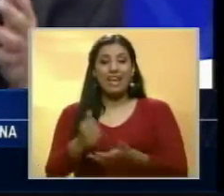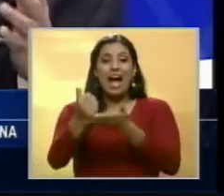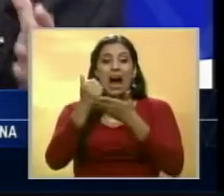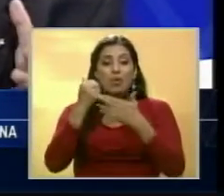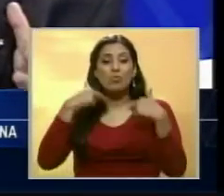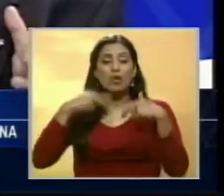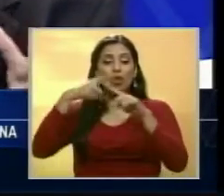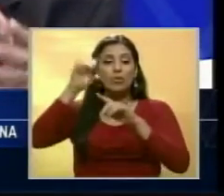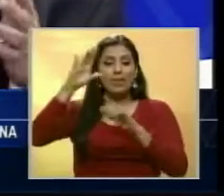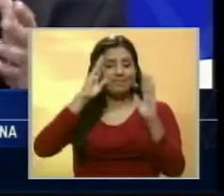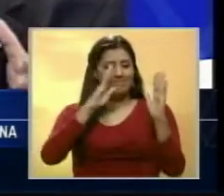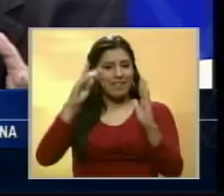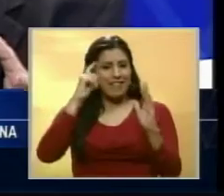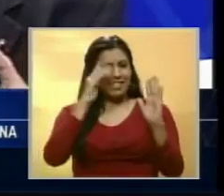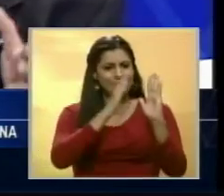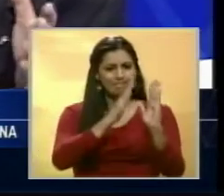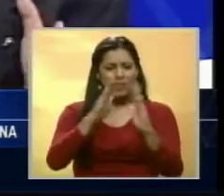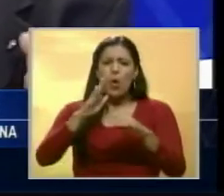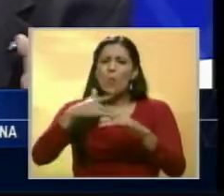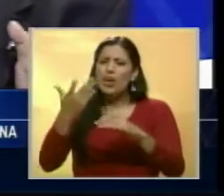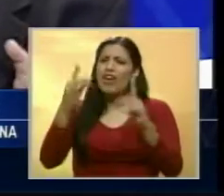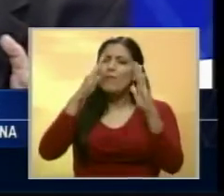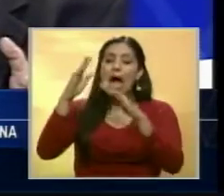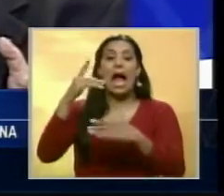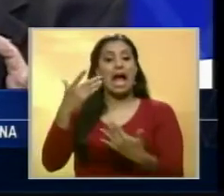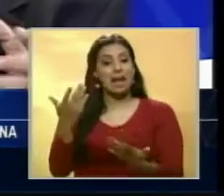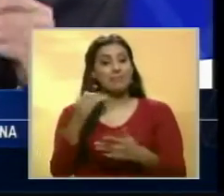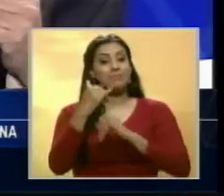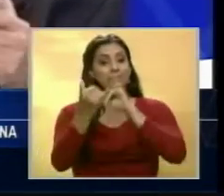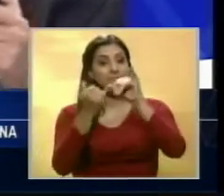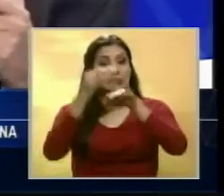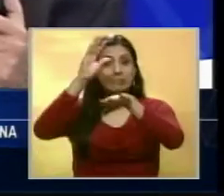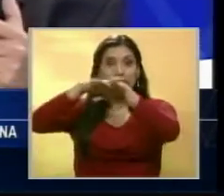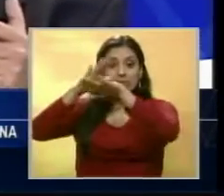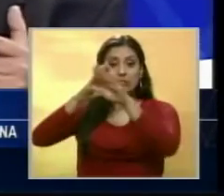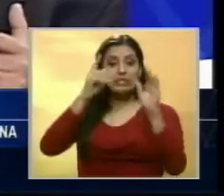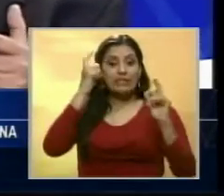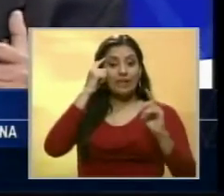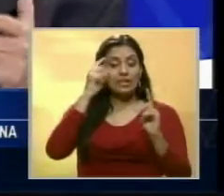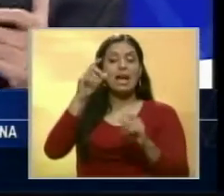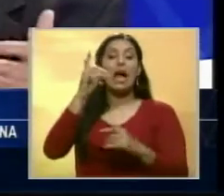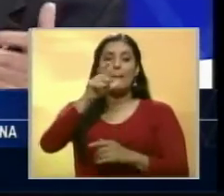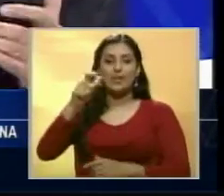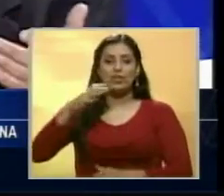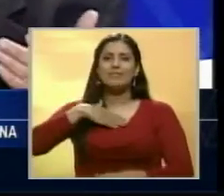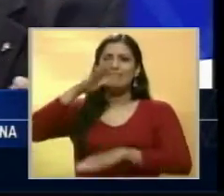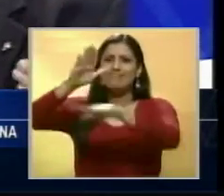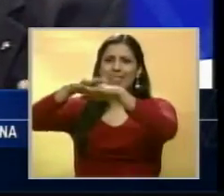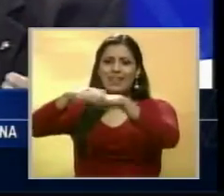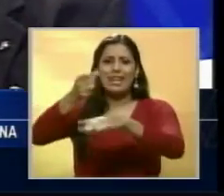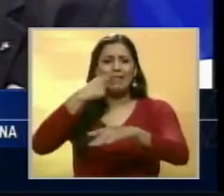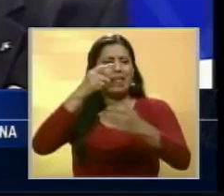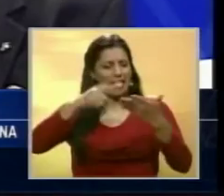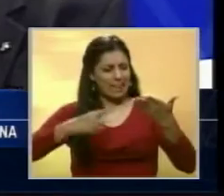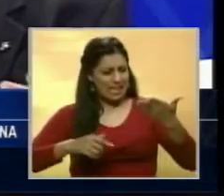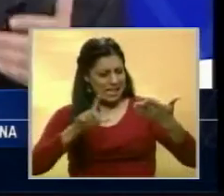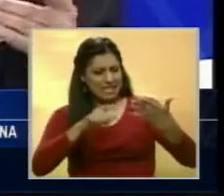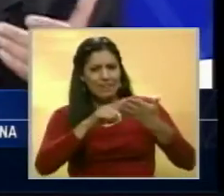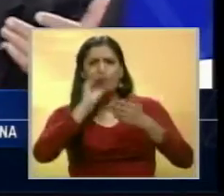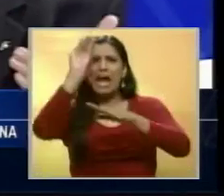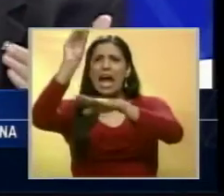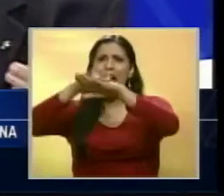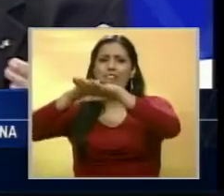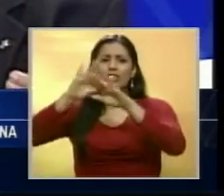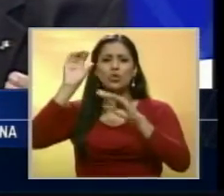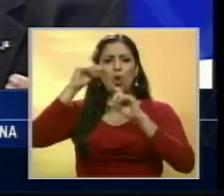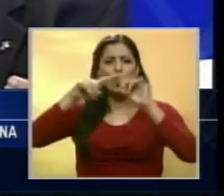que debe ser programada. ¿Por qué debe ser programada? A través de los organismos internacionales, para que la misma Venezuela sea quien solicite los medicamentos que está necesitando y